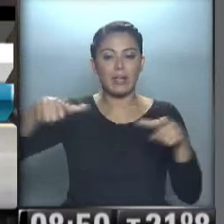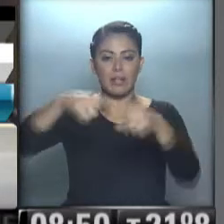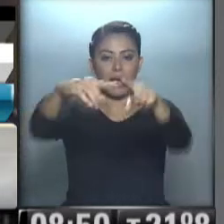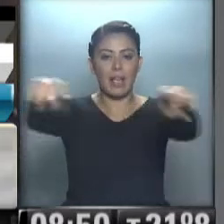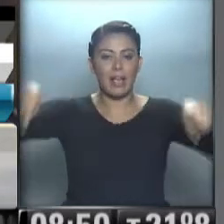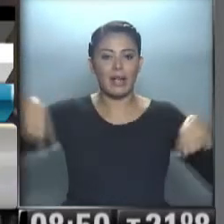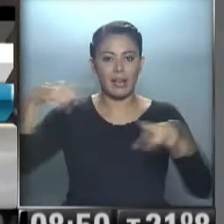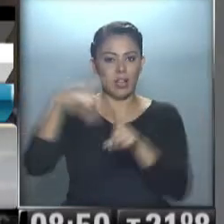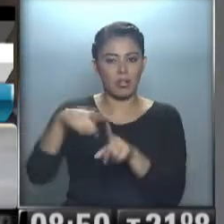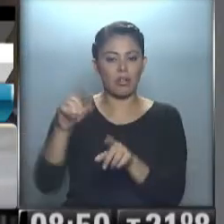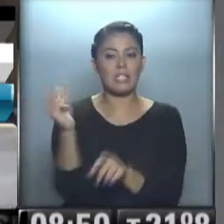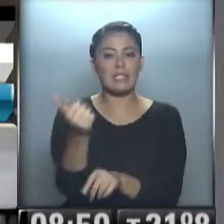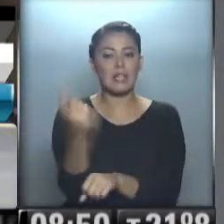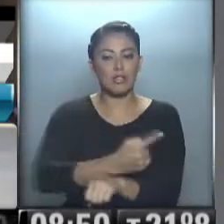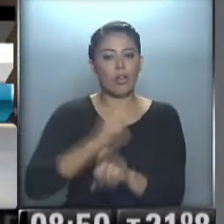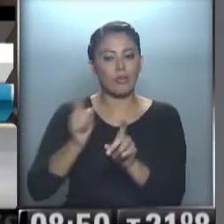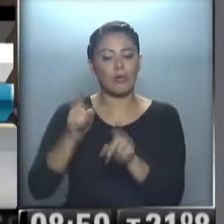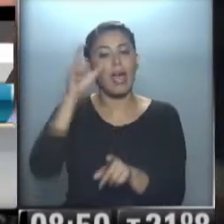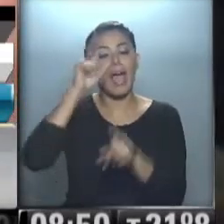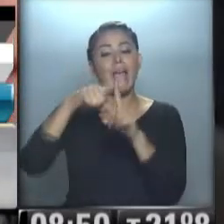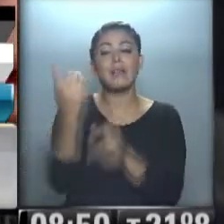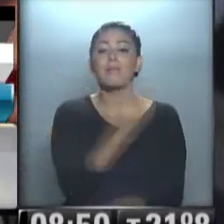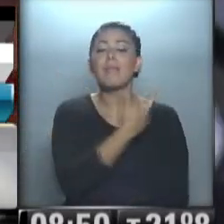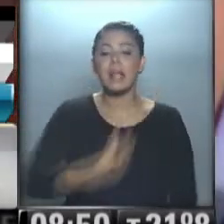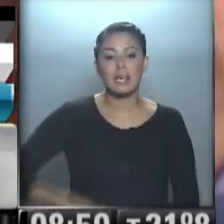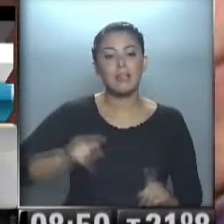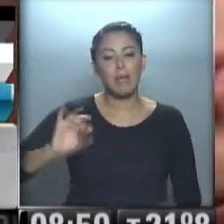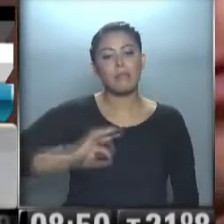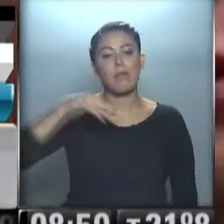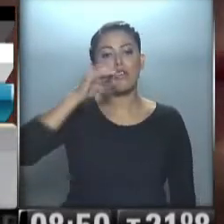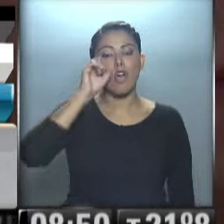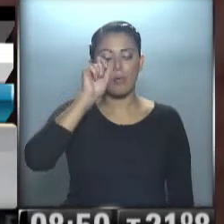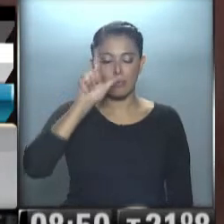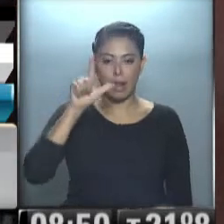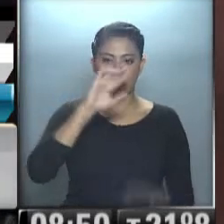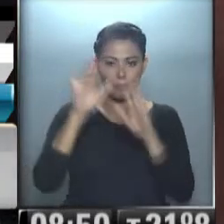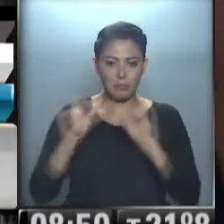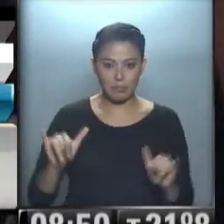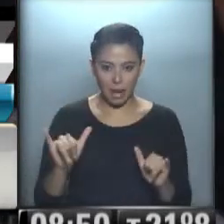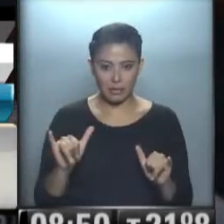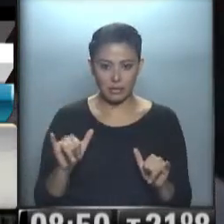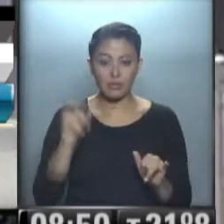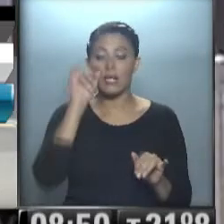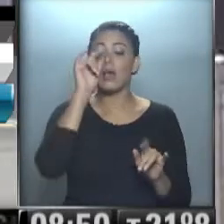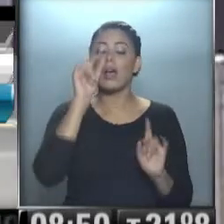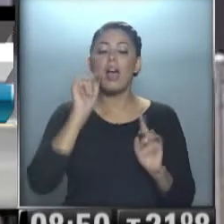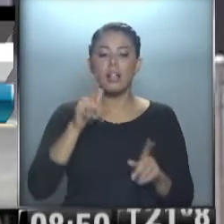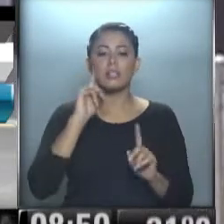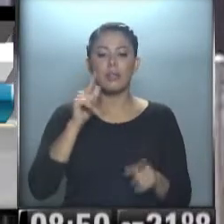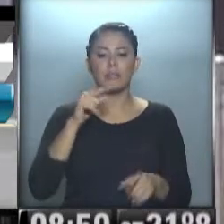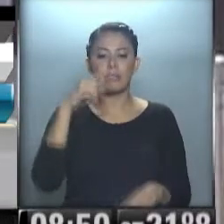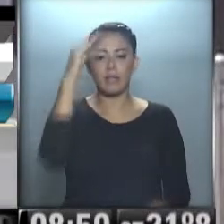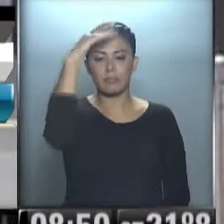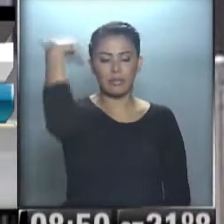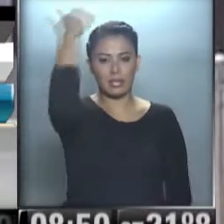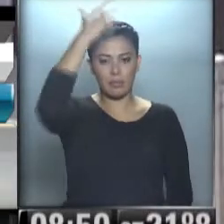fue el presidente ex presidente y premio nobel de la paz shimón peres ataviado con una equipada y traje negro